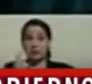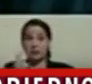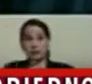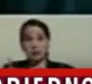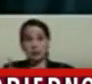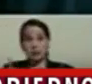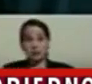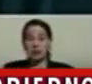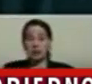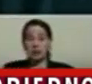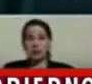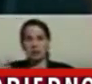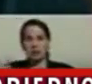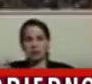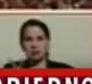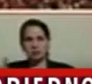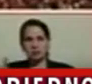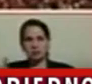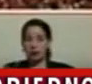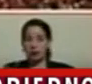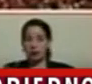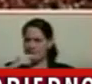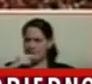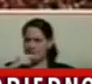El jueves se declaró chavista.